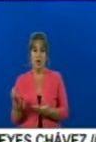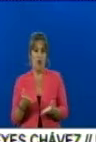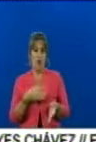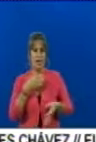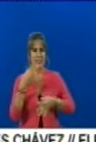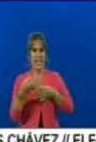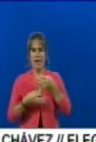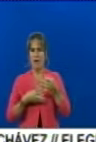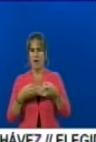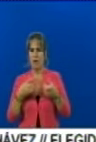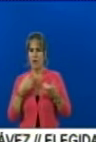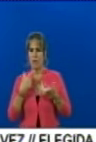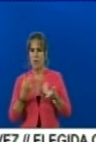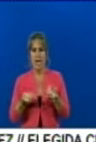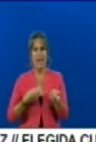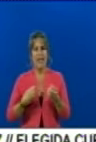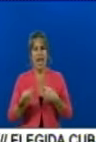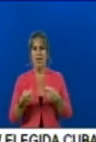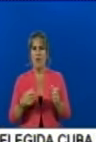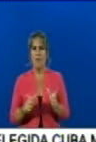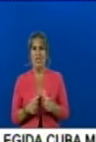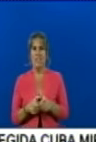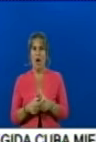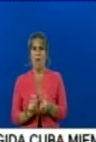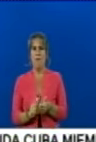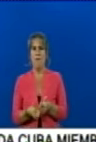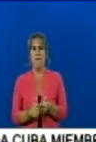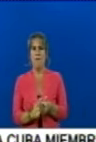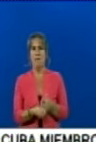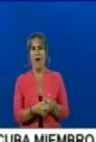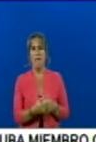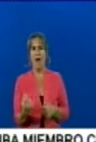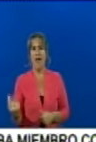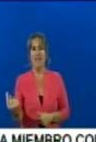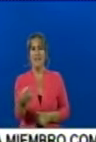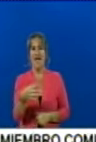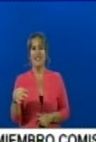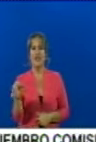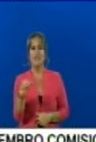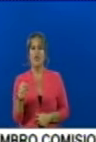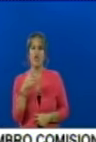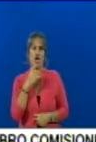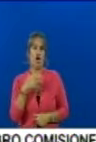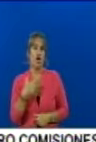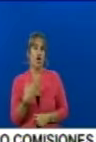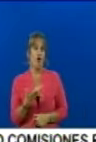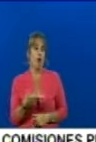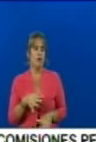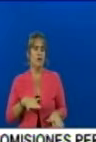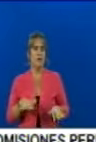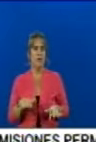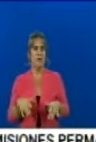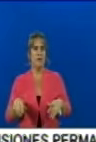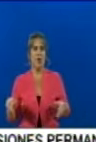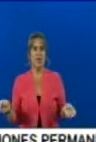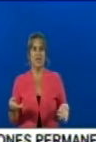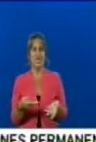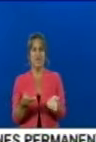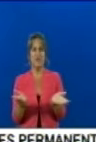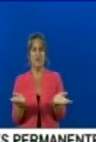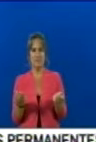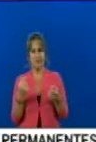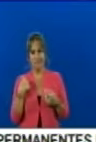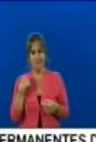poco pormenores de la comercialización de la papa en cada uno de los municipios y cómo se ha organizado esta distribución.